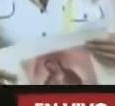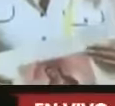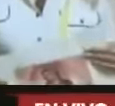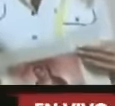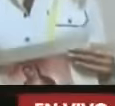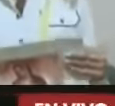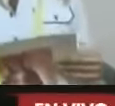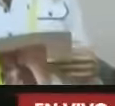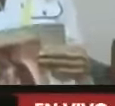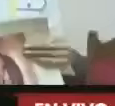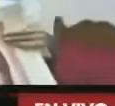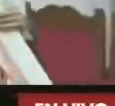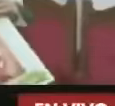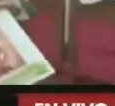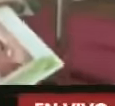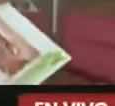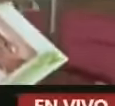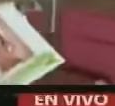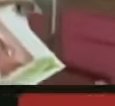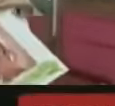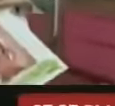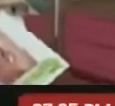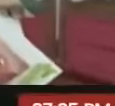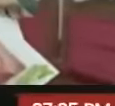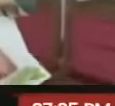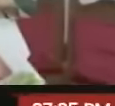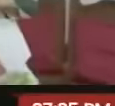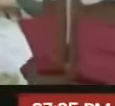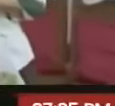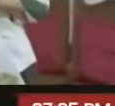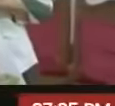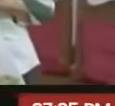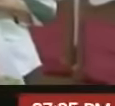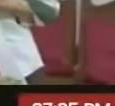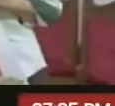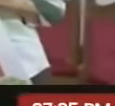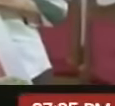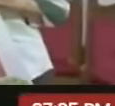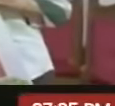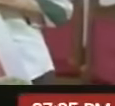pidió, presidente? Le pedí paz para nuestro país.